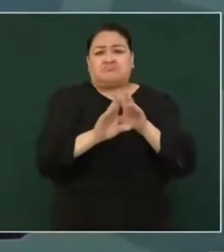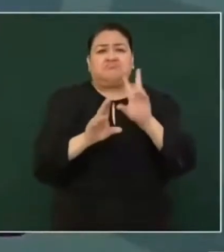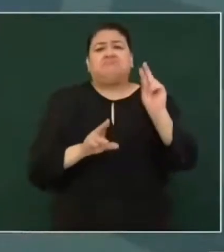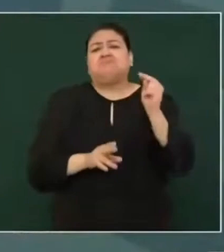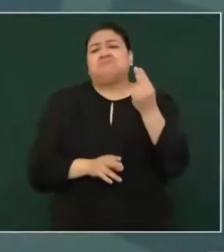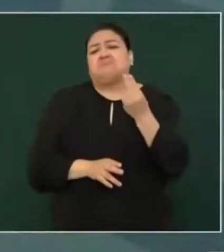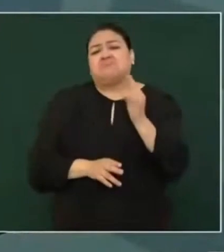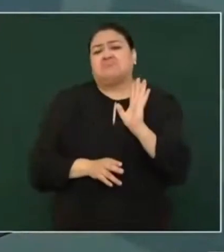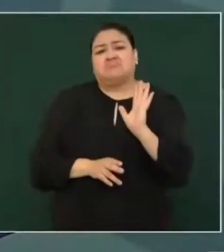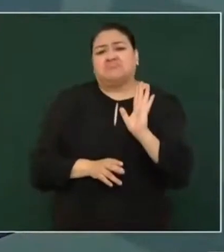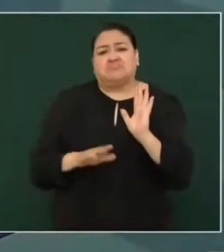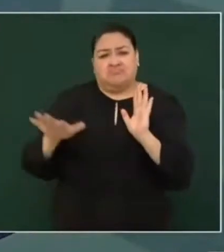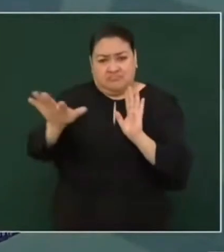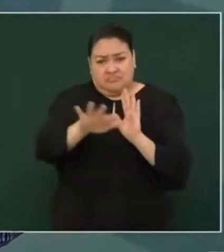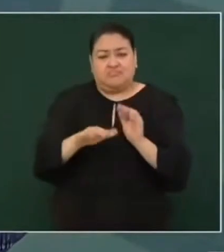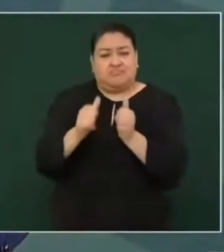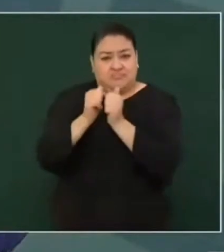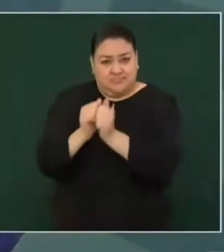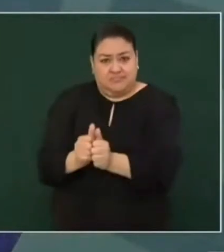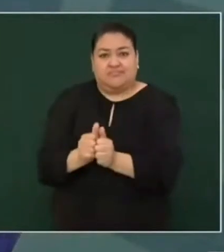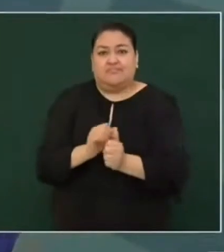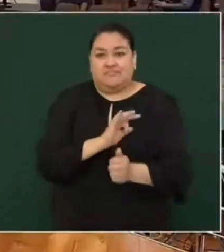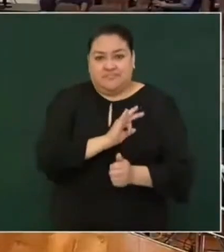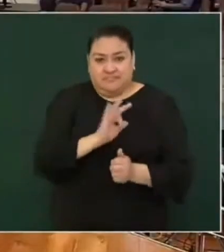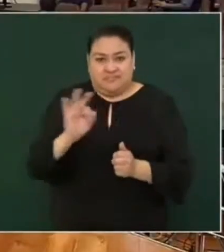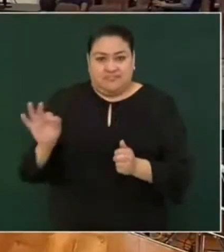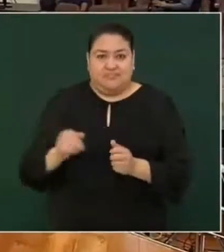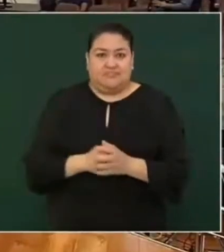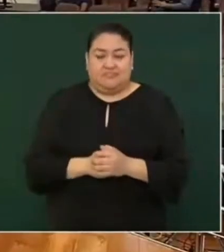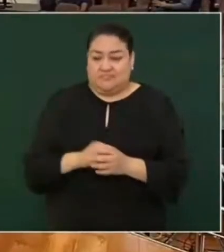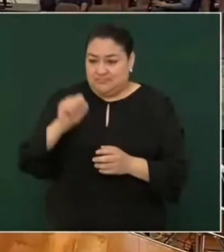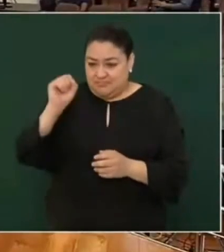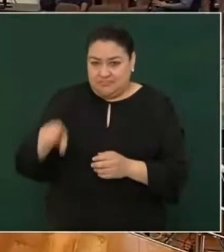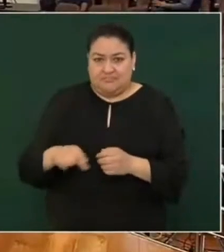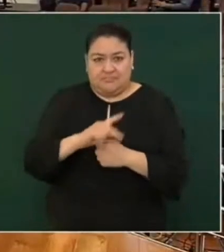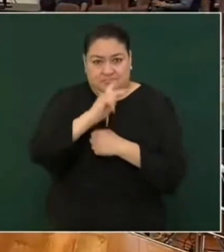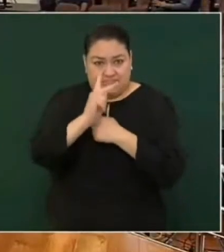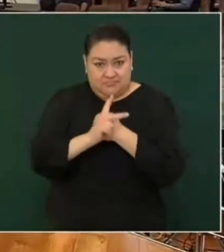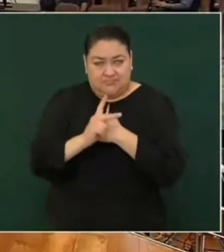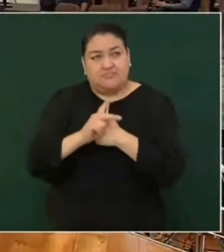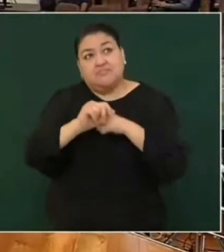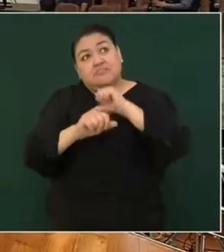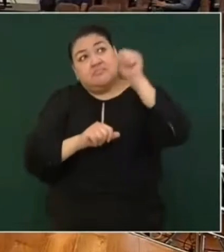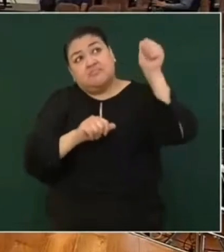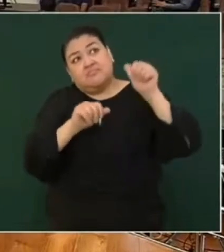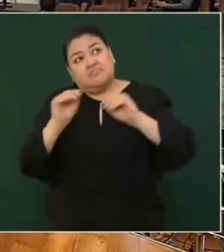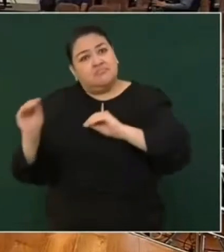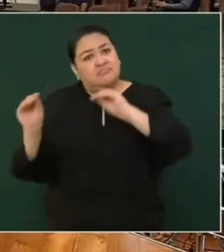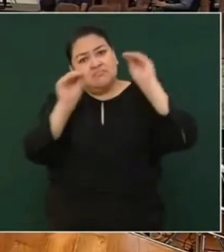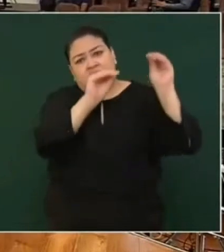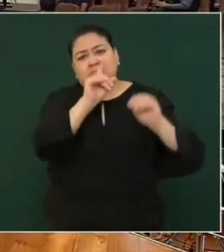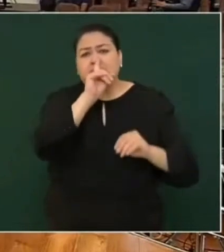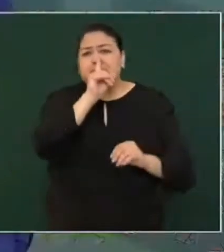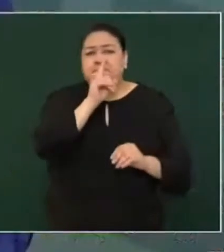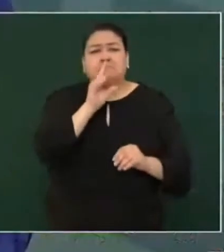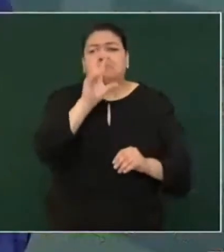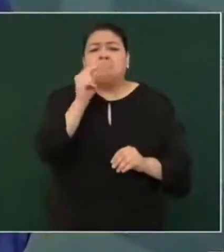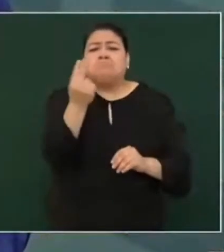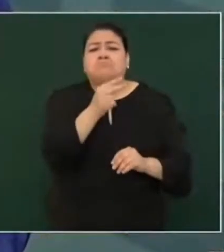de las comunidades, de los pueblos, de los países a buscar trabajo a Estados